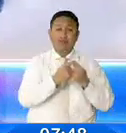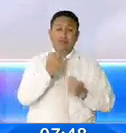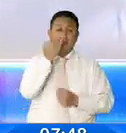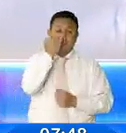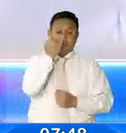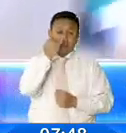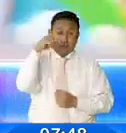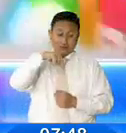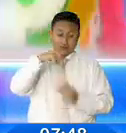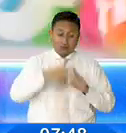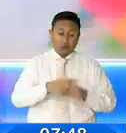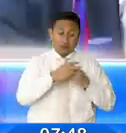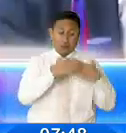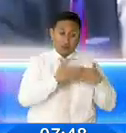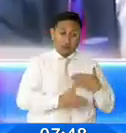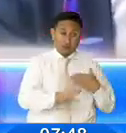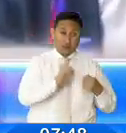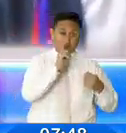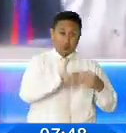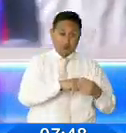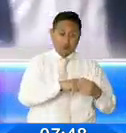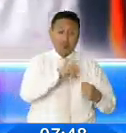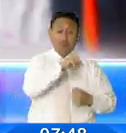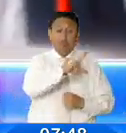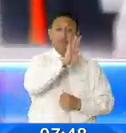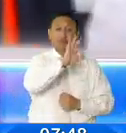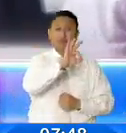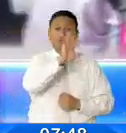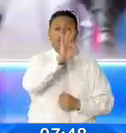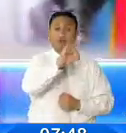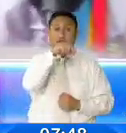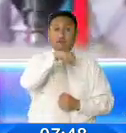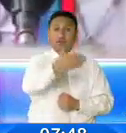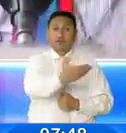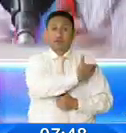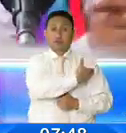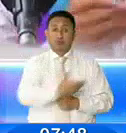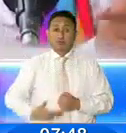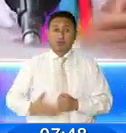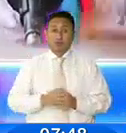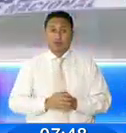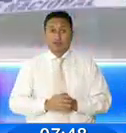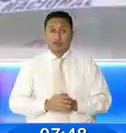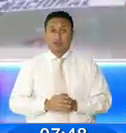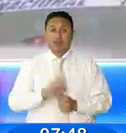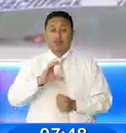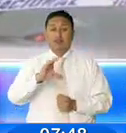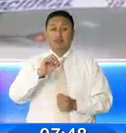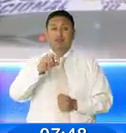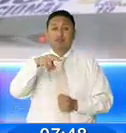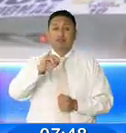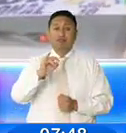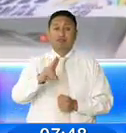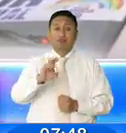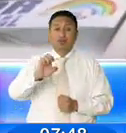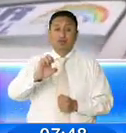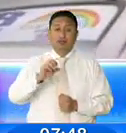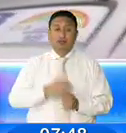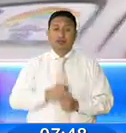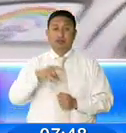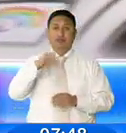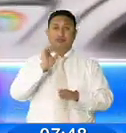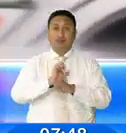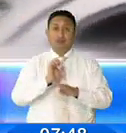inicios de esta organización. En 1999 fue presidente de la Confederación de los Pueblos de la Nacionalidad Quichua del